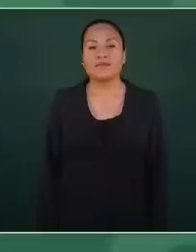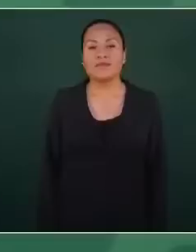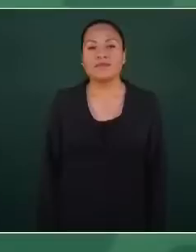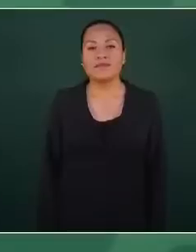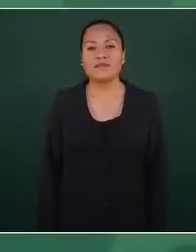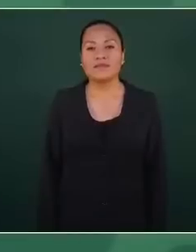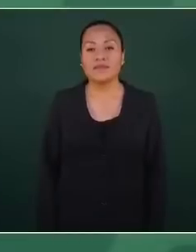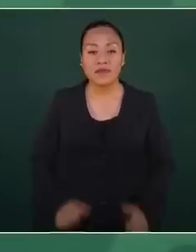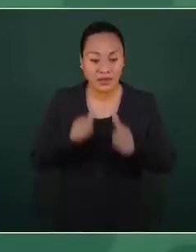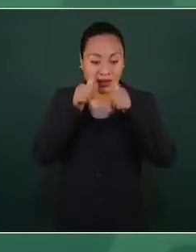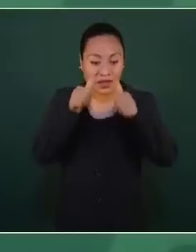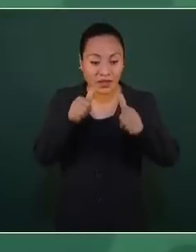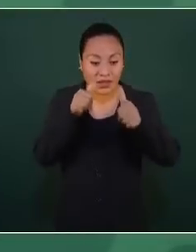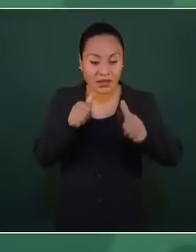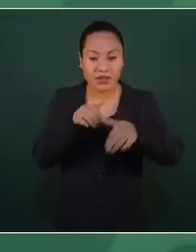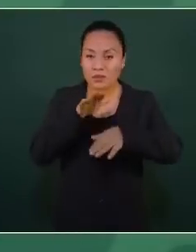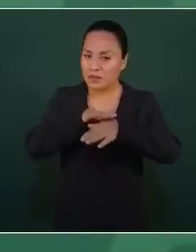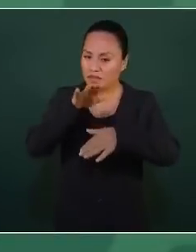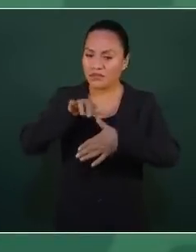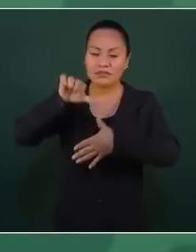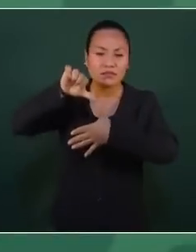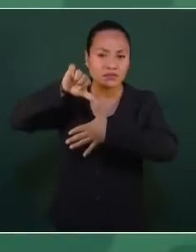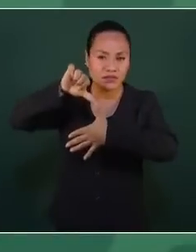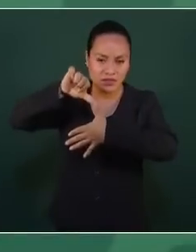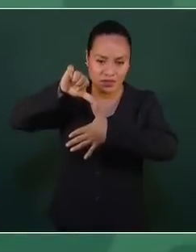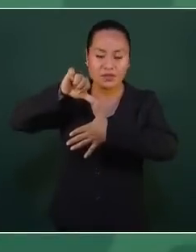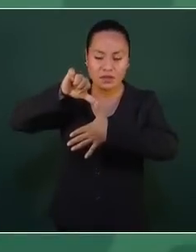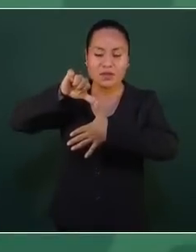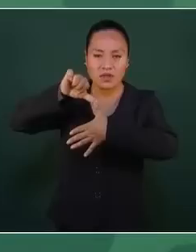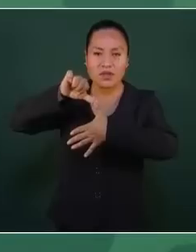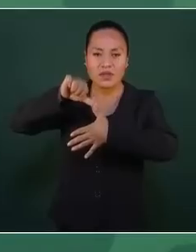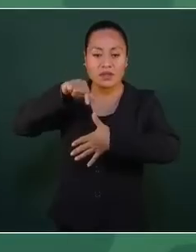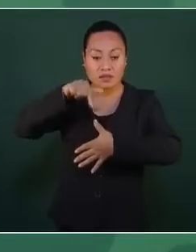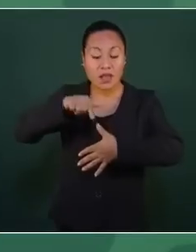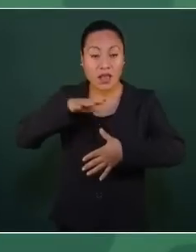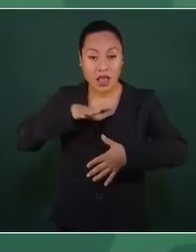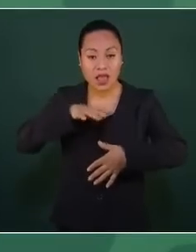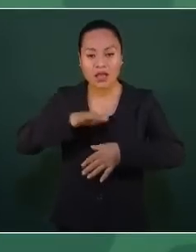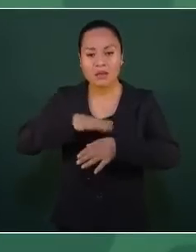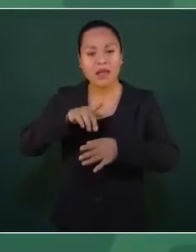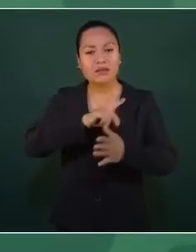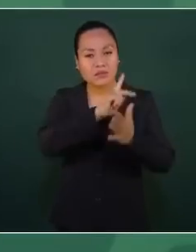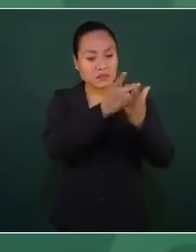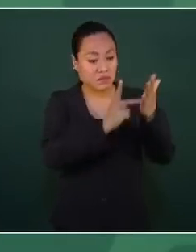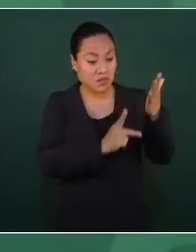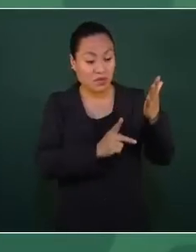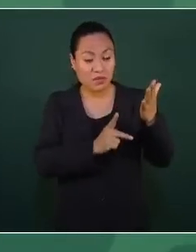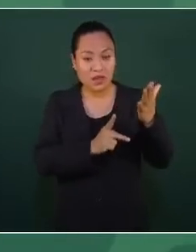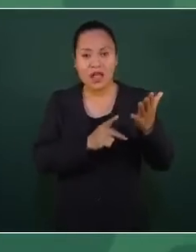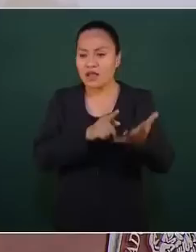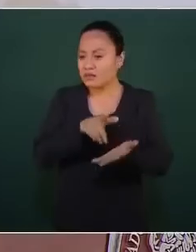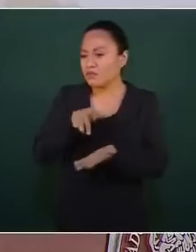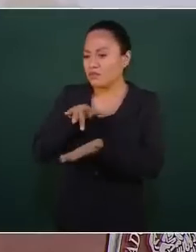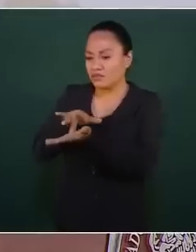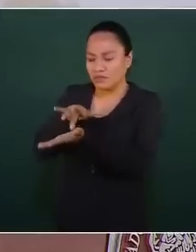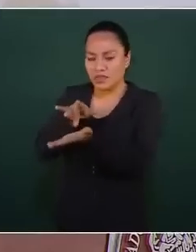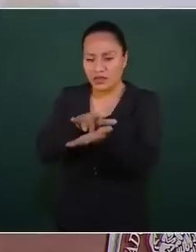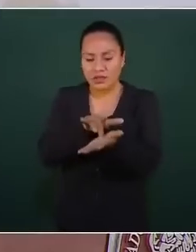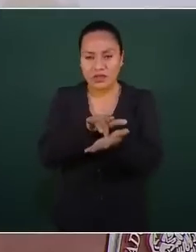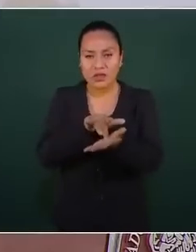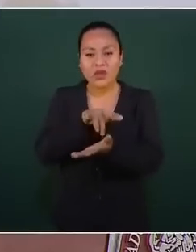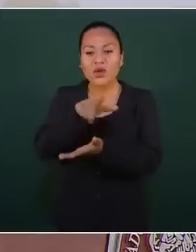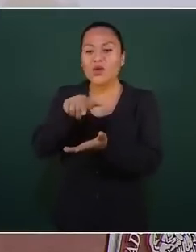todo que los programas que se están aplicando en el sureste del país, en